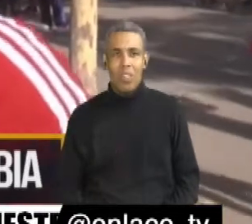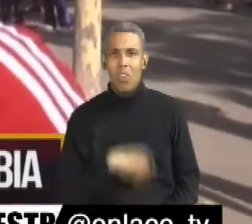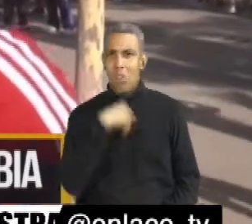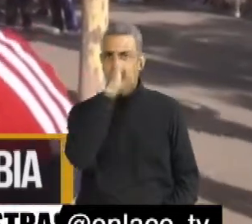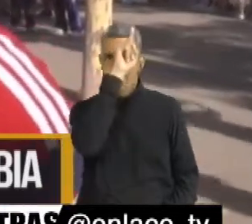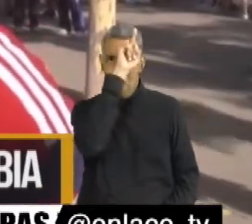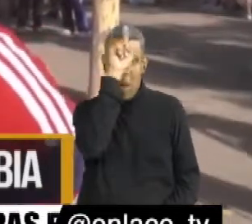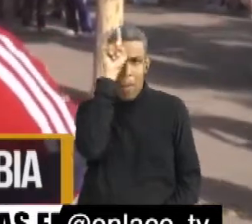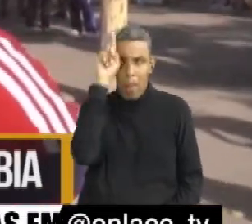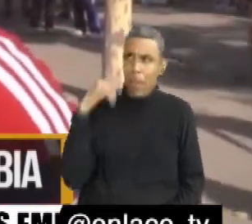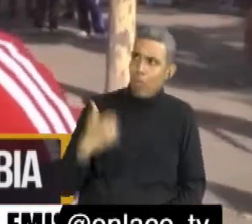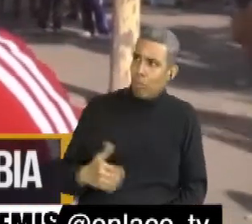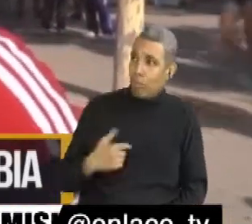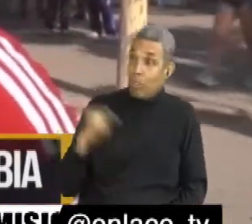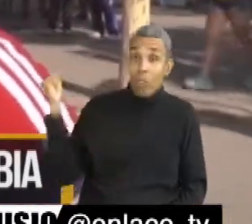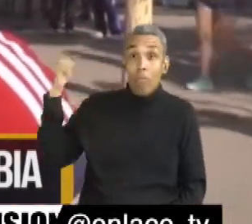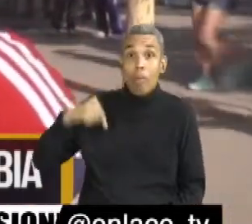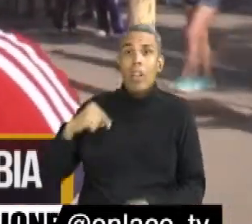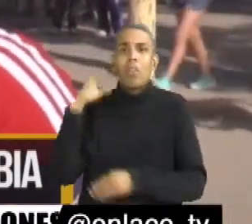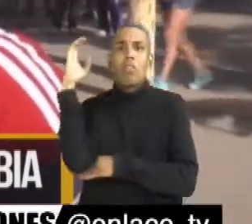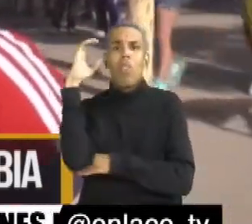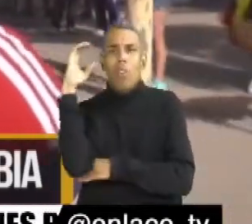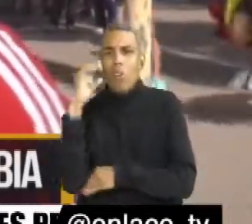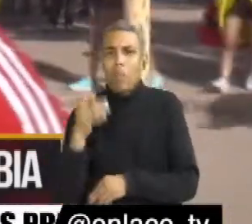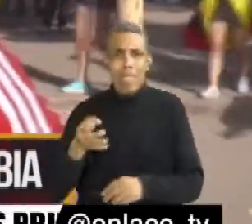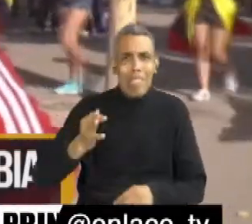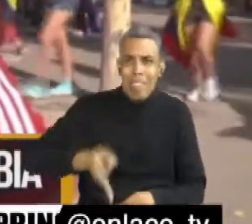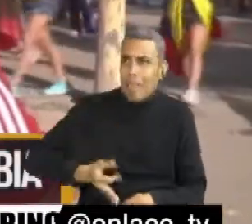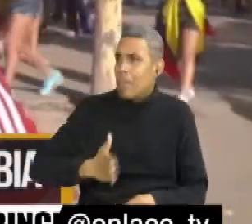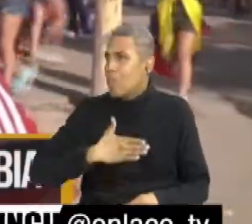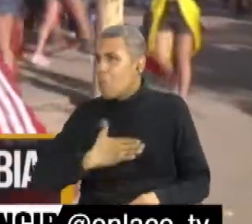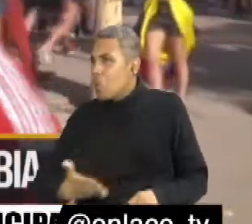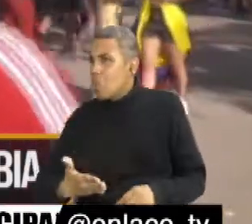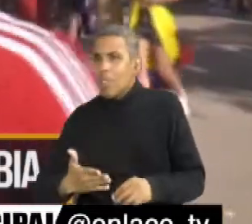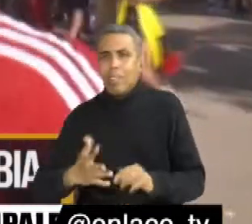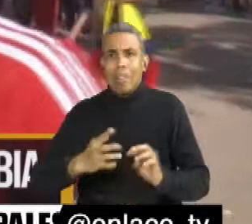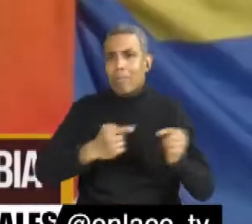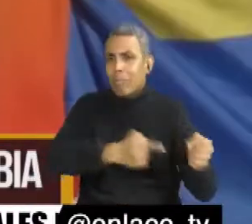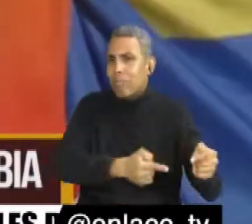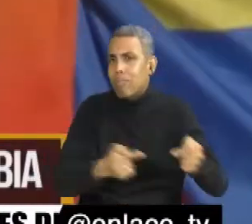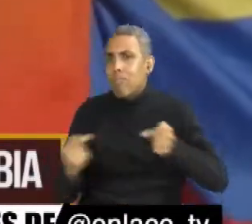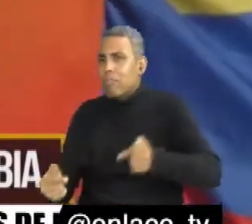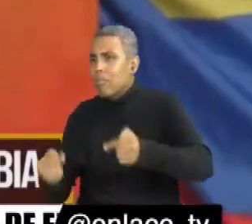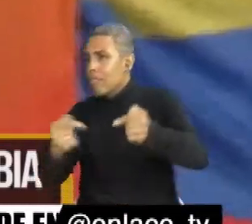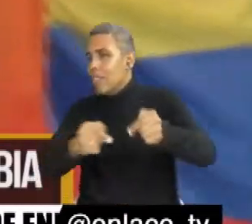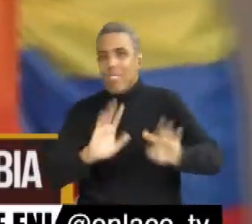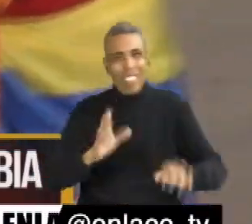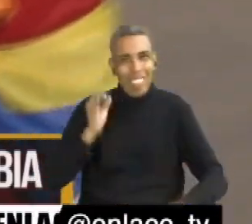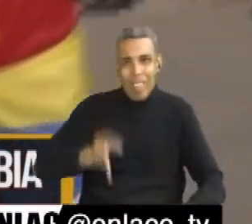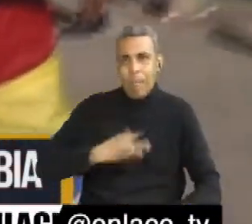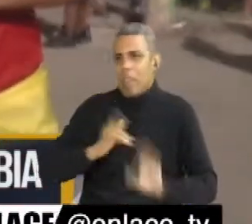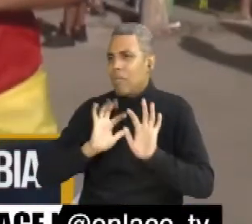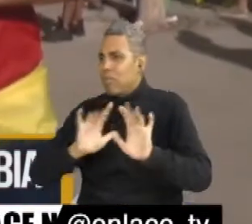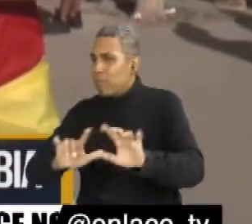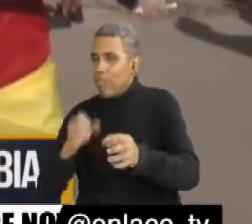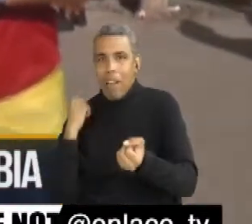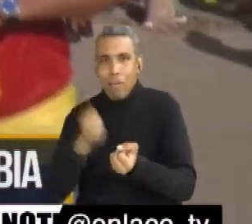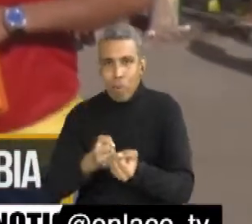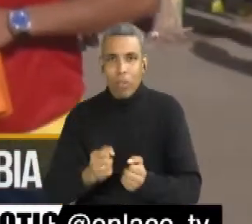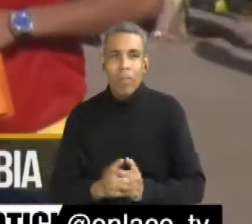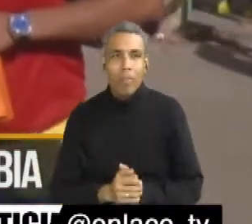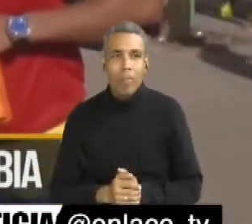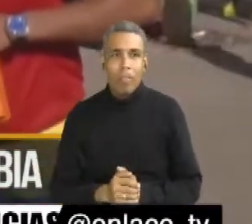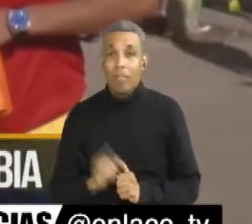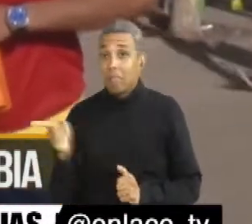mejor. Y Colombia presente siempre. Donde siempre estamos nosotros aquí, los colombianos apoyando. Aprovecharon la oportunidad para